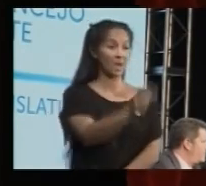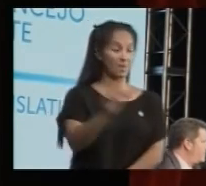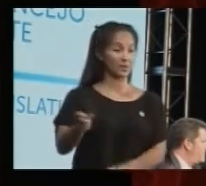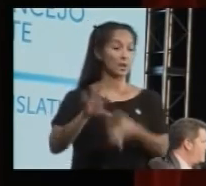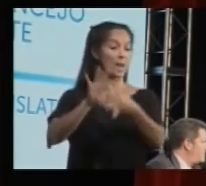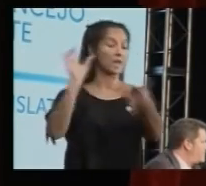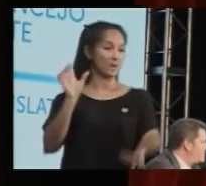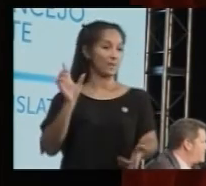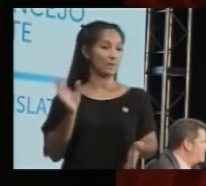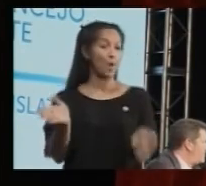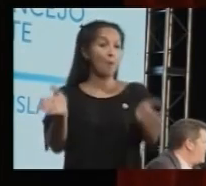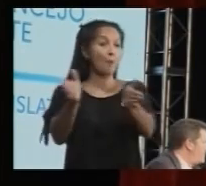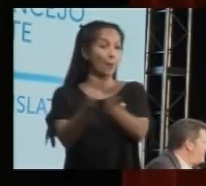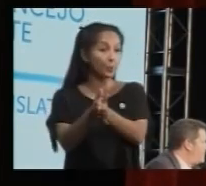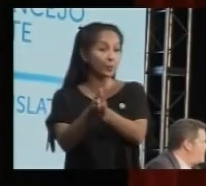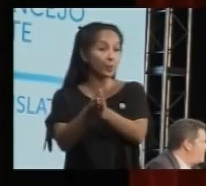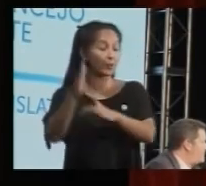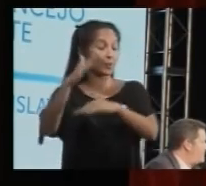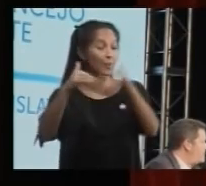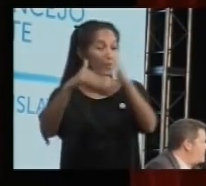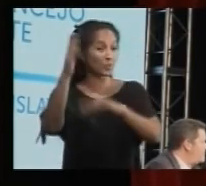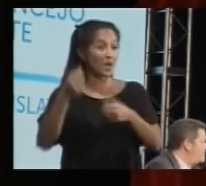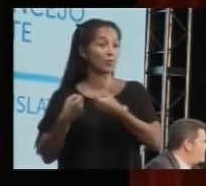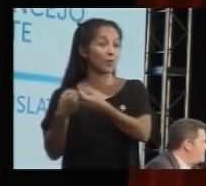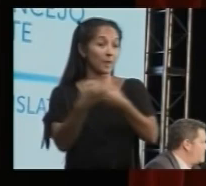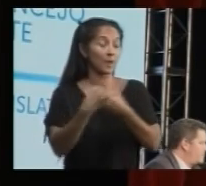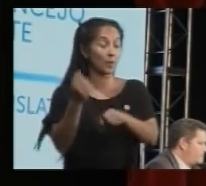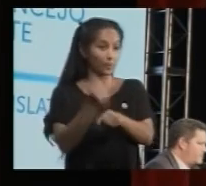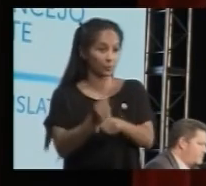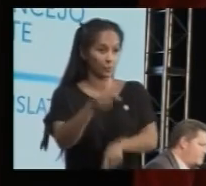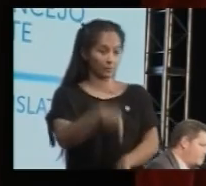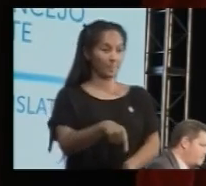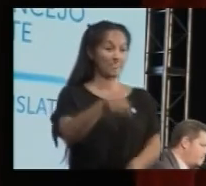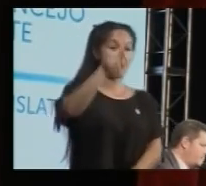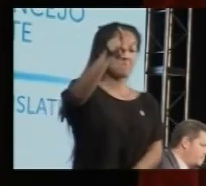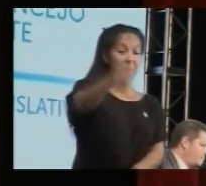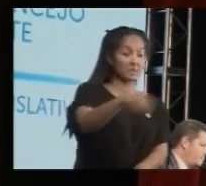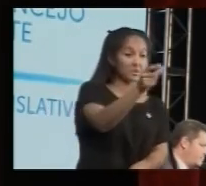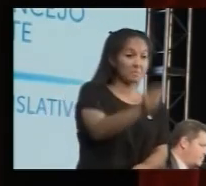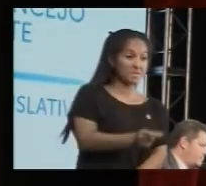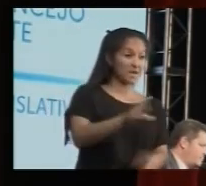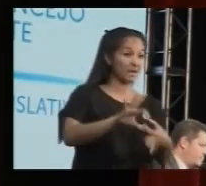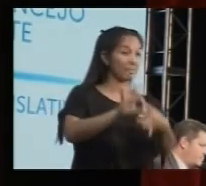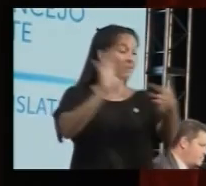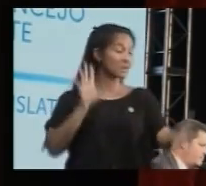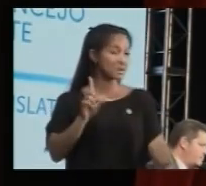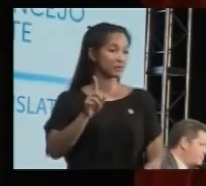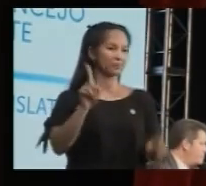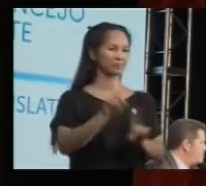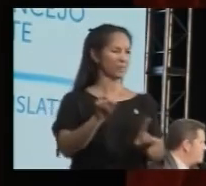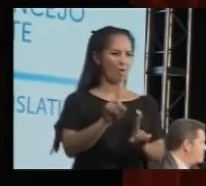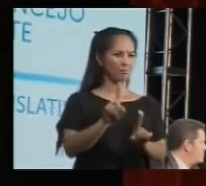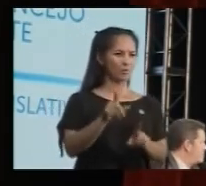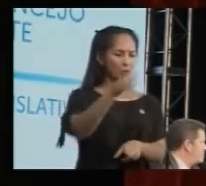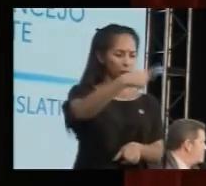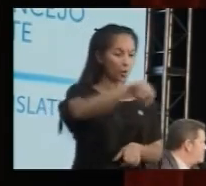en unión y construyendo consenso, para que si alguien viene a dividirnos, entre todos digamos: ahora no, ahora